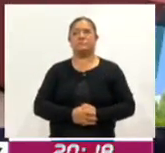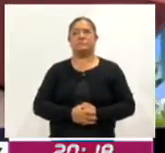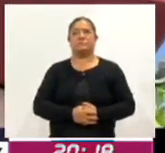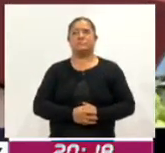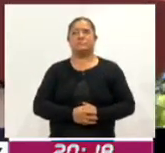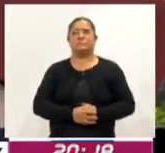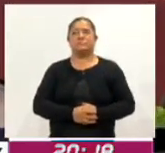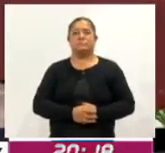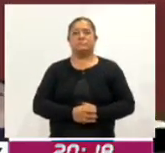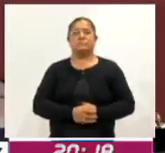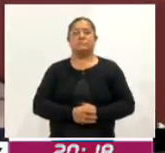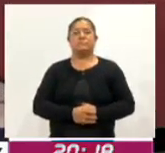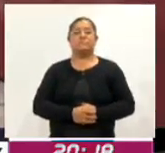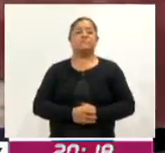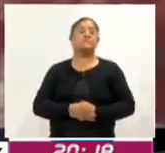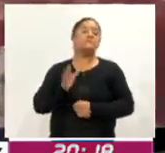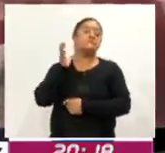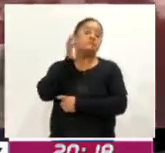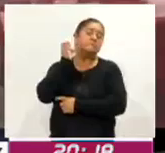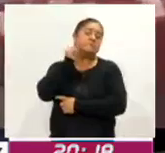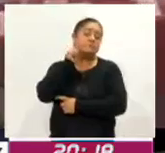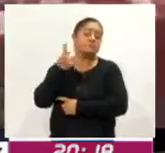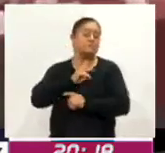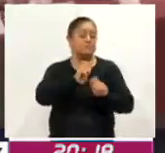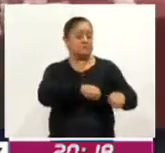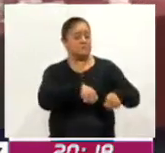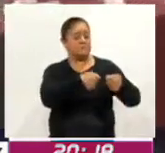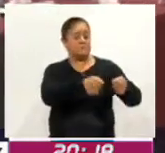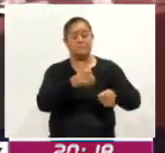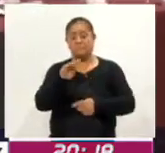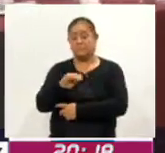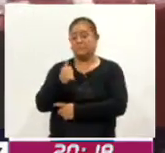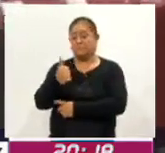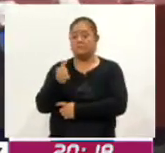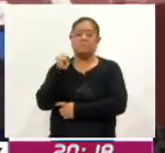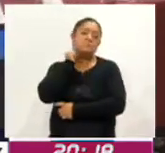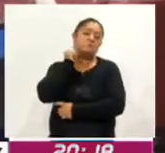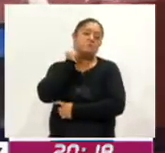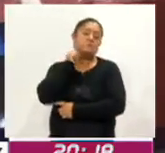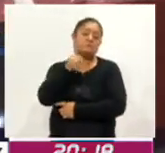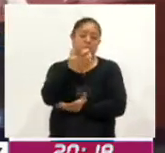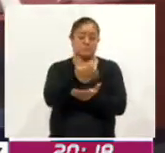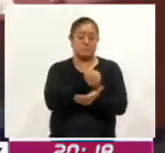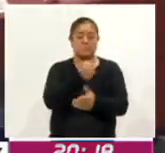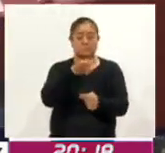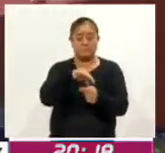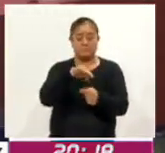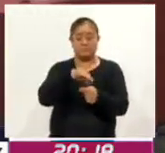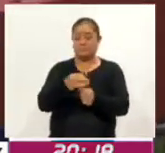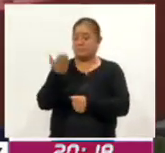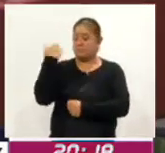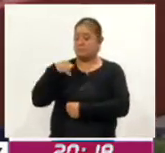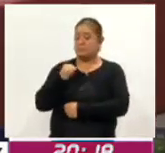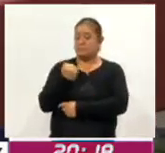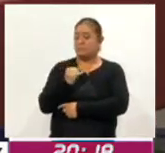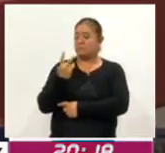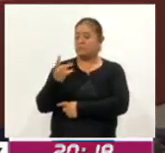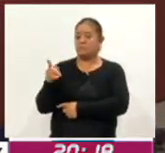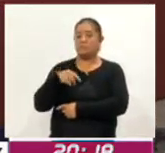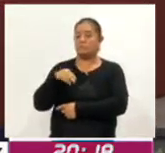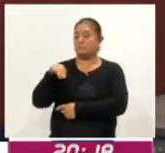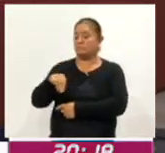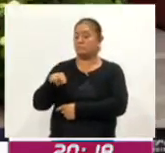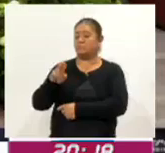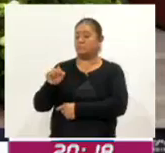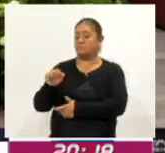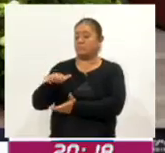La Cámara de Senadores recibió la constancia de mayoría de los 96 senadores y senadoras que ganaron las elecciones del domingo 2 de junio por el principio de mayoría simple